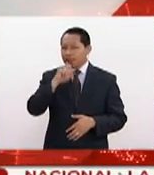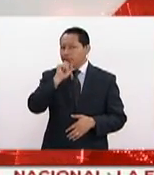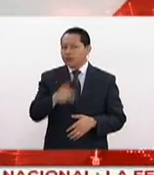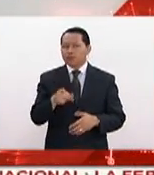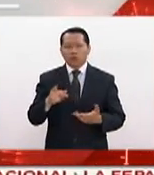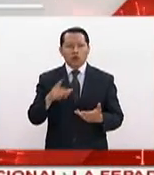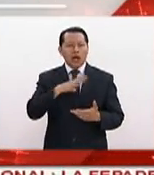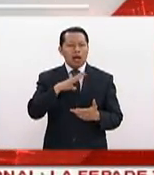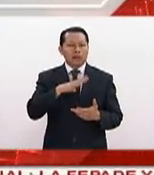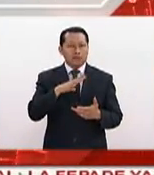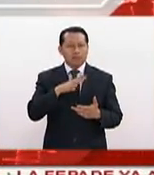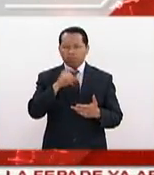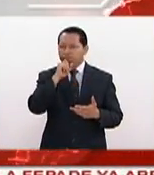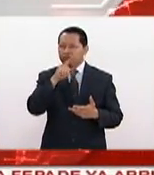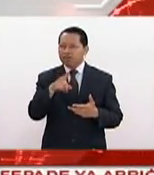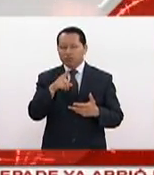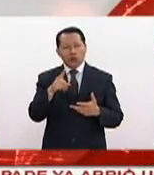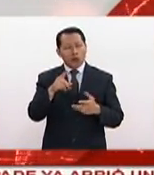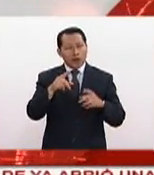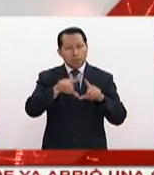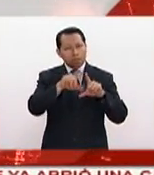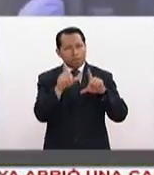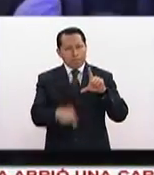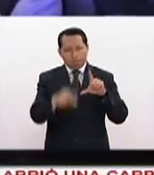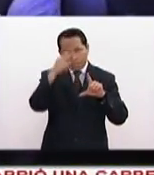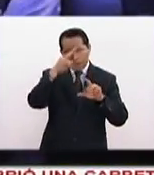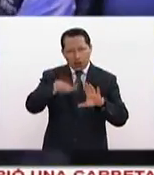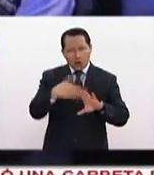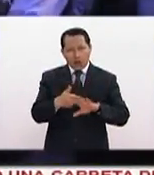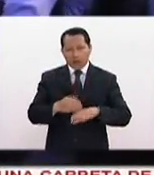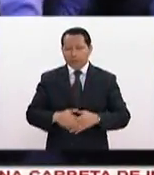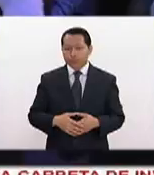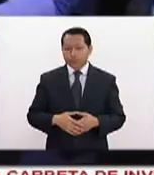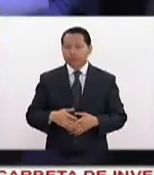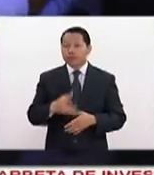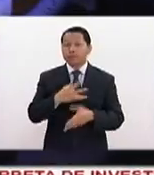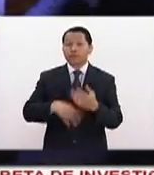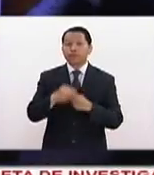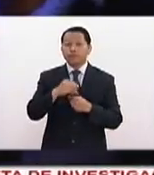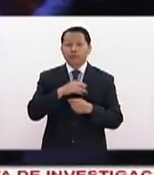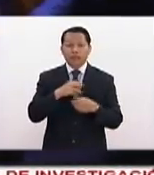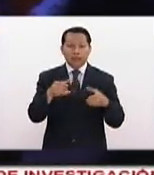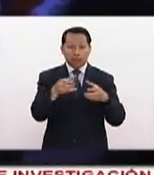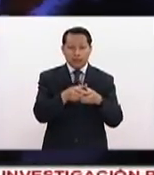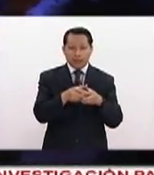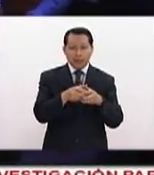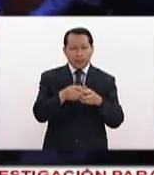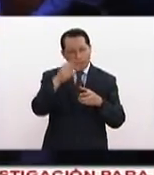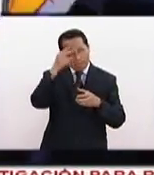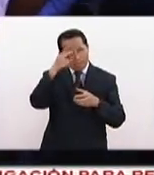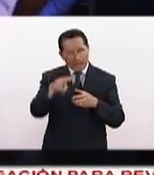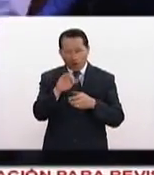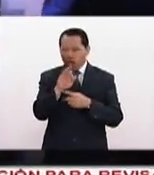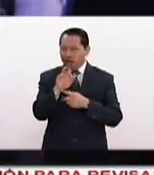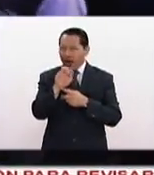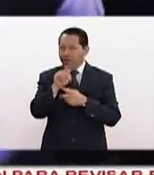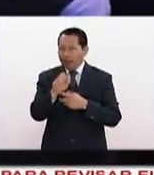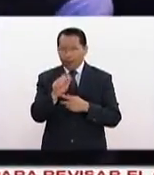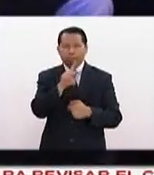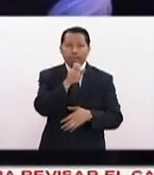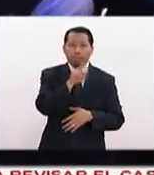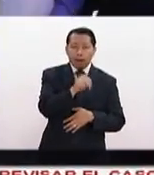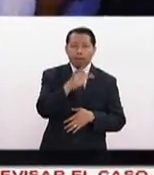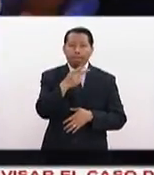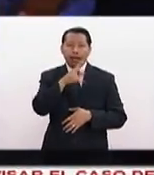está acabando con México. Por otra parte, el aspirante de la coalición Por México al Frente, del PAN, PRD